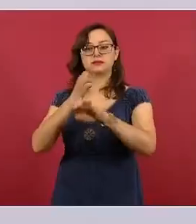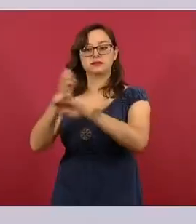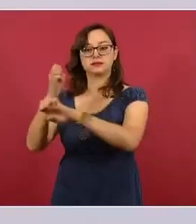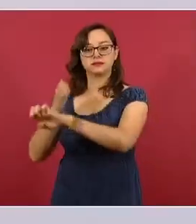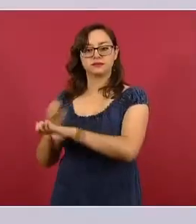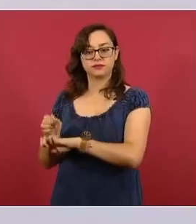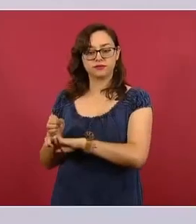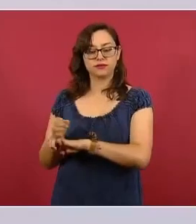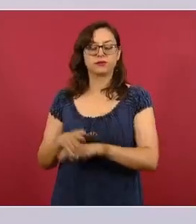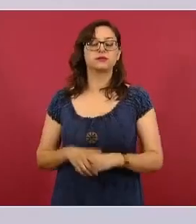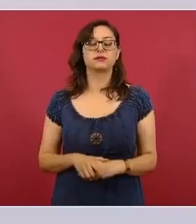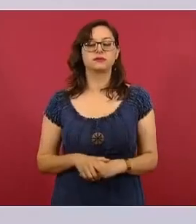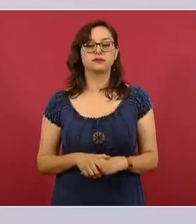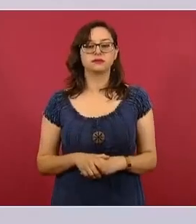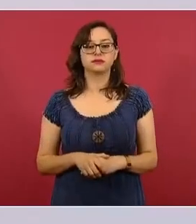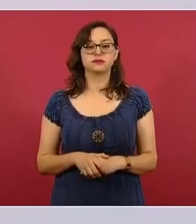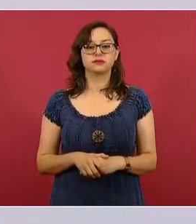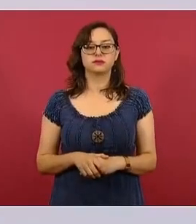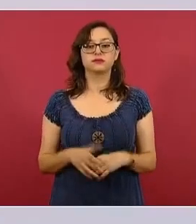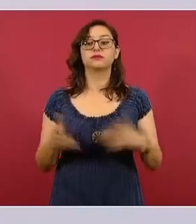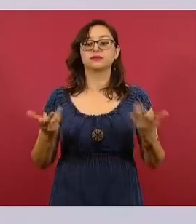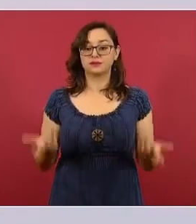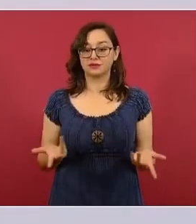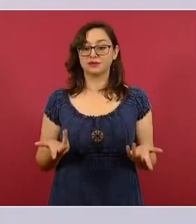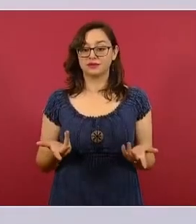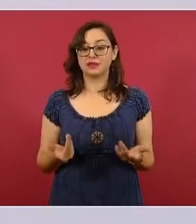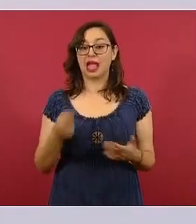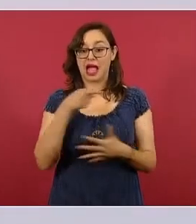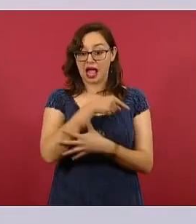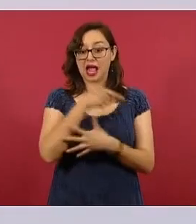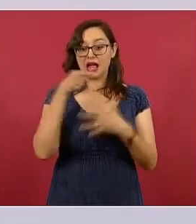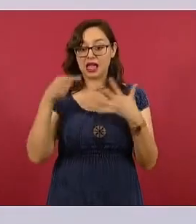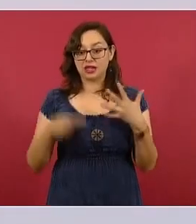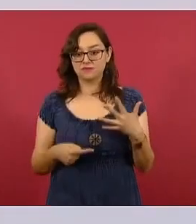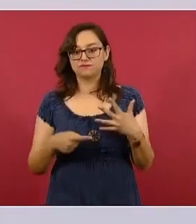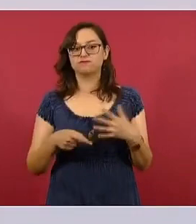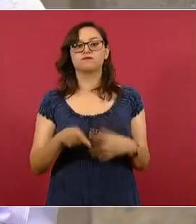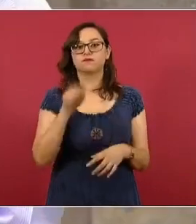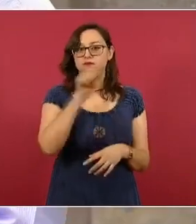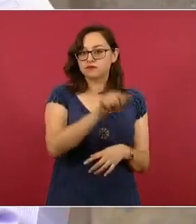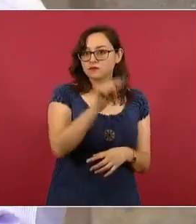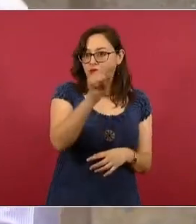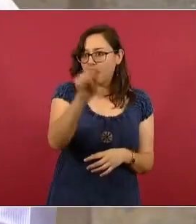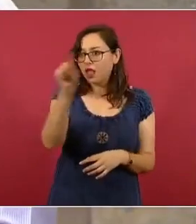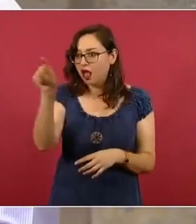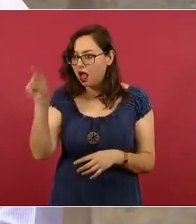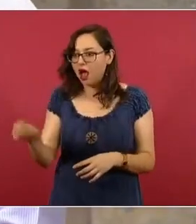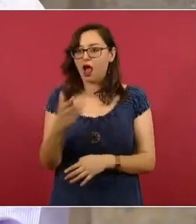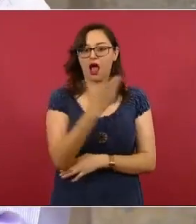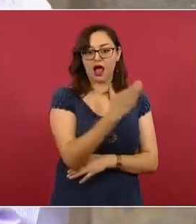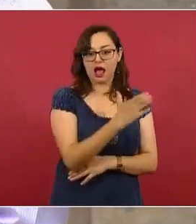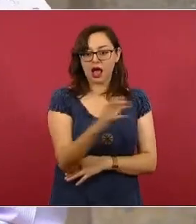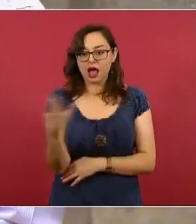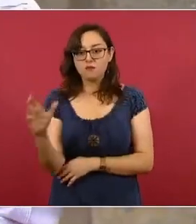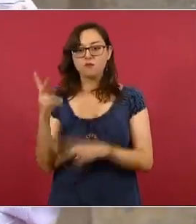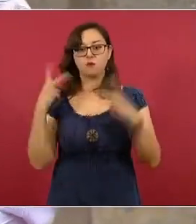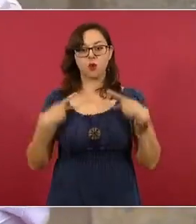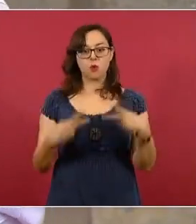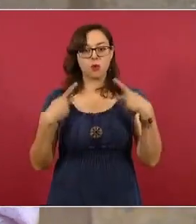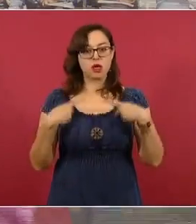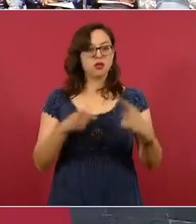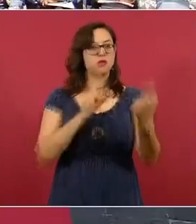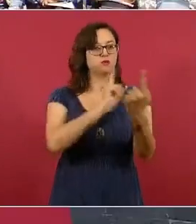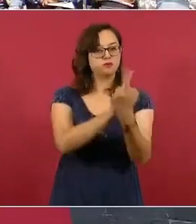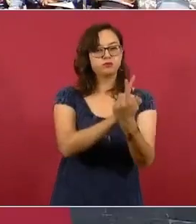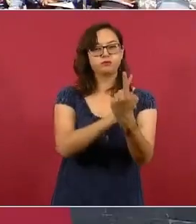con esa visión de ir a cada uno de los agricultores, a cada uno de los campesinos,